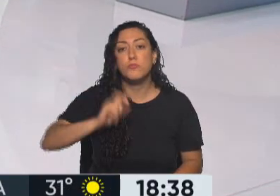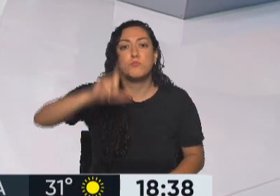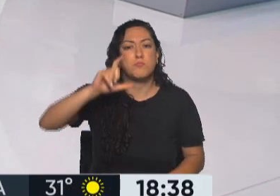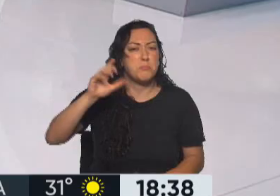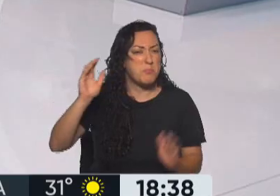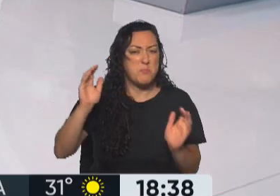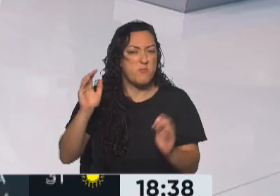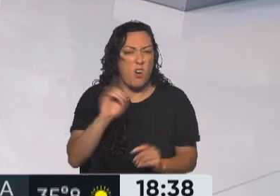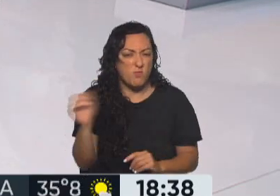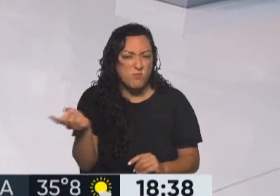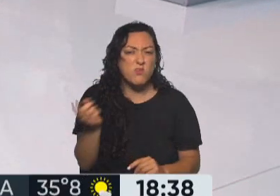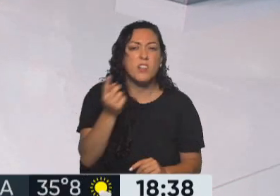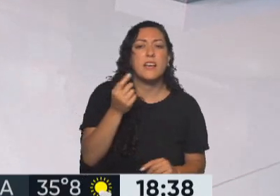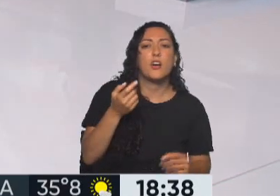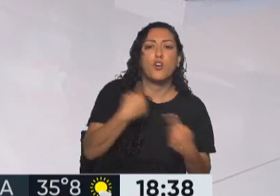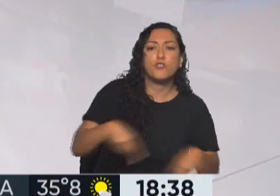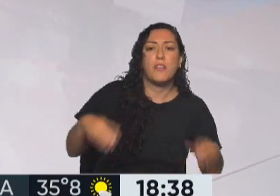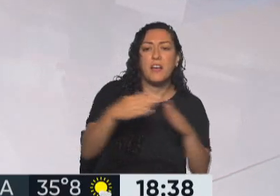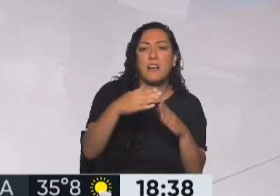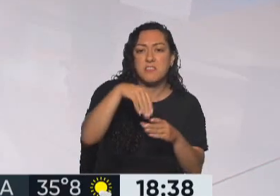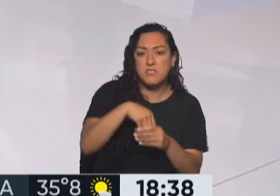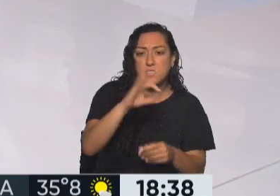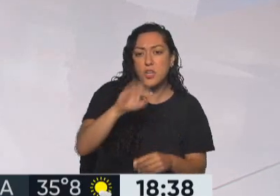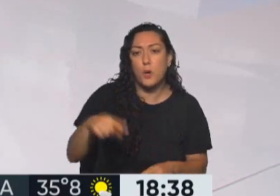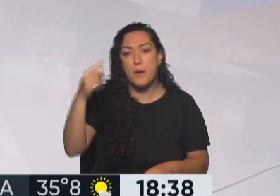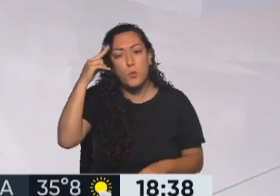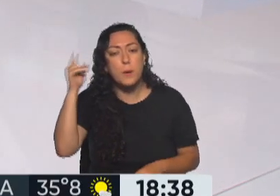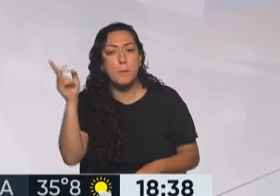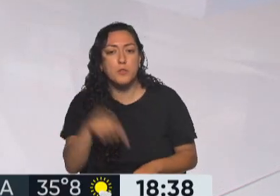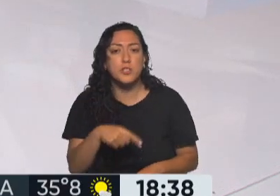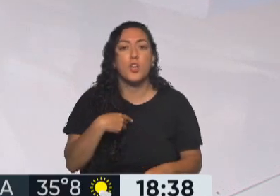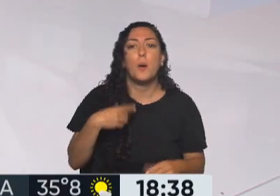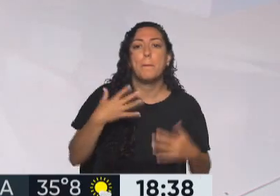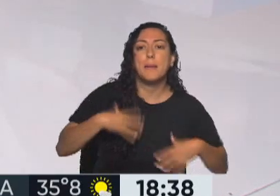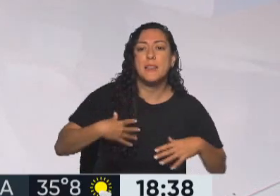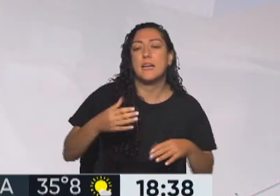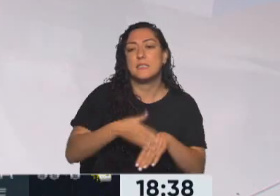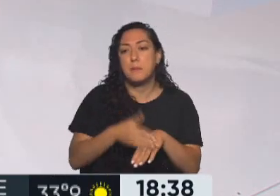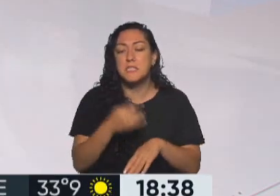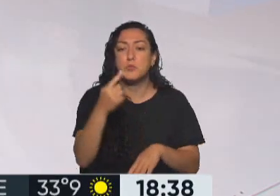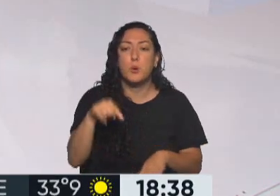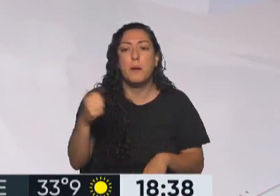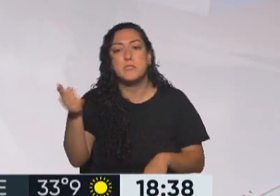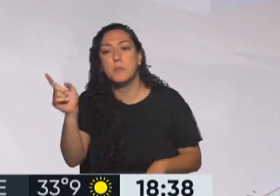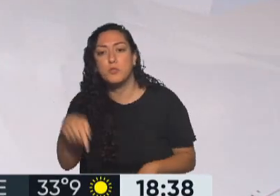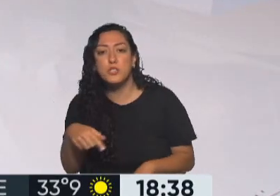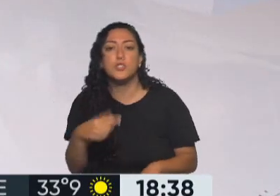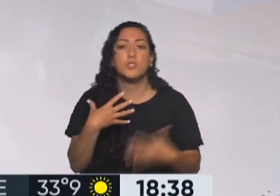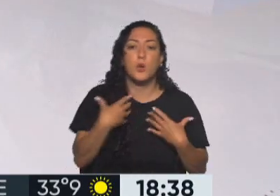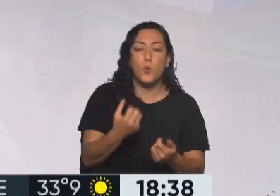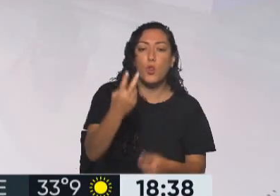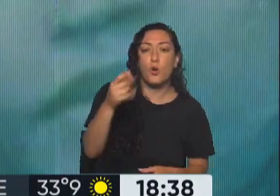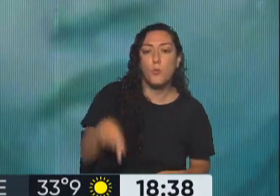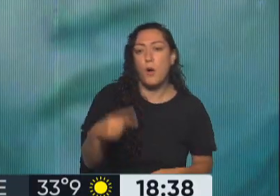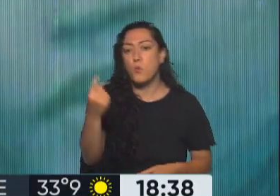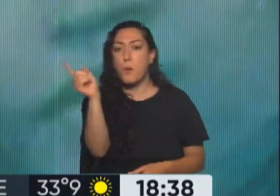y mantenimiento del hogar, 0,9%, prendas de vestir y calzado con un 1,6% y salud con un 2,1%. Pero vamos a ver